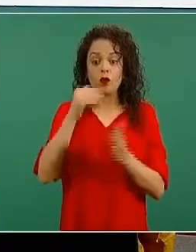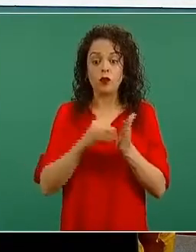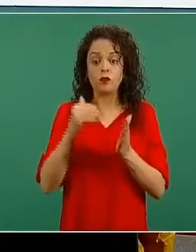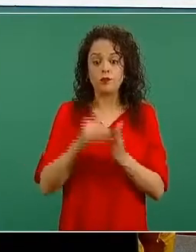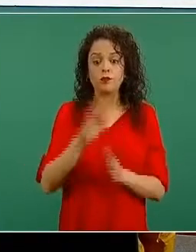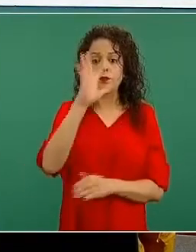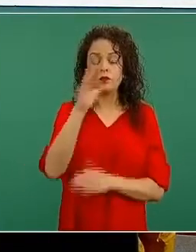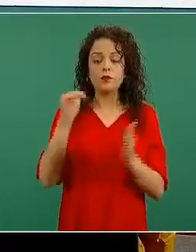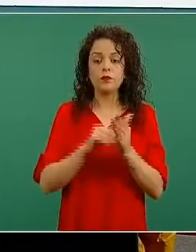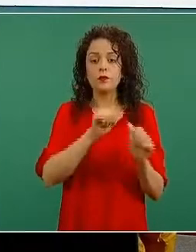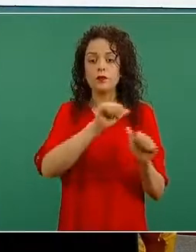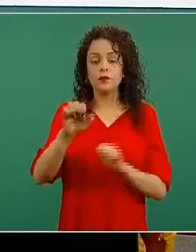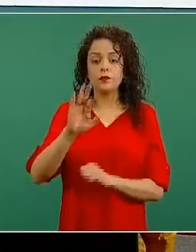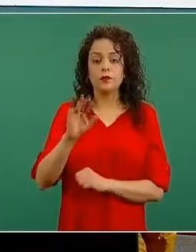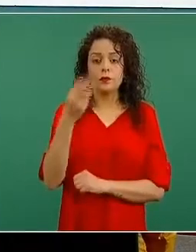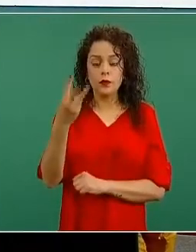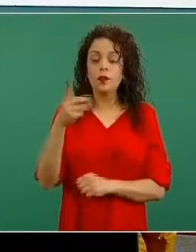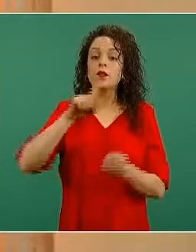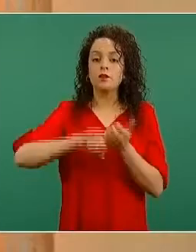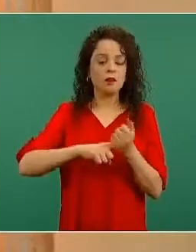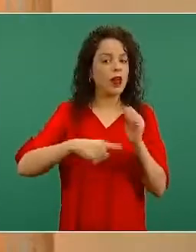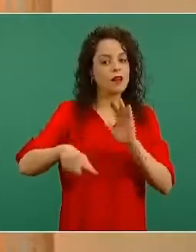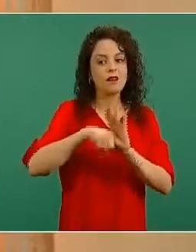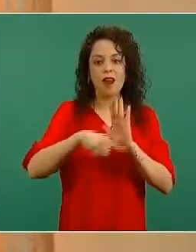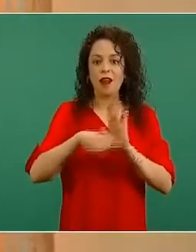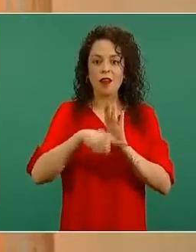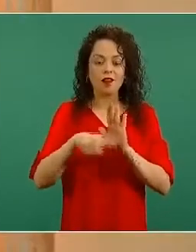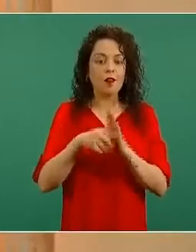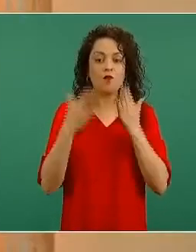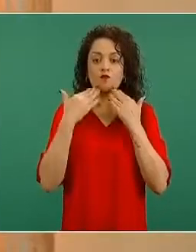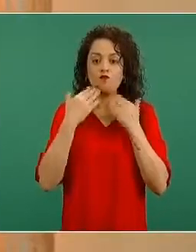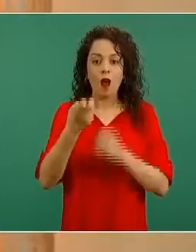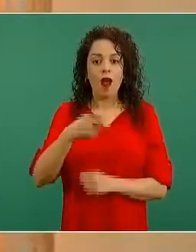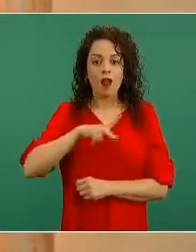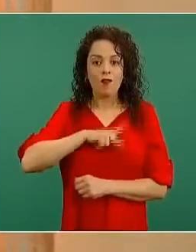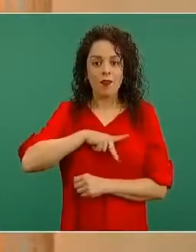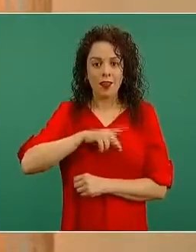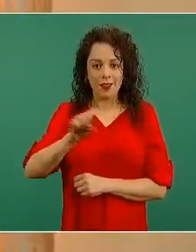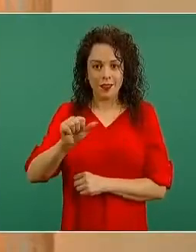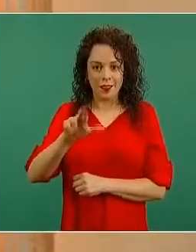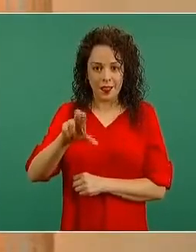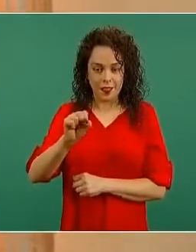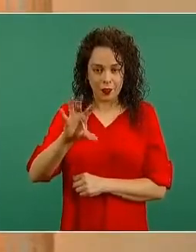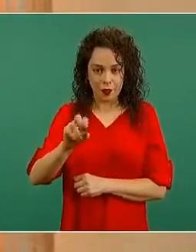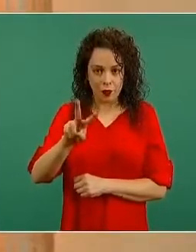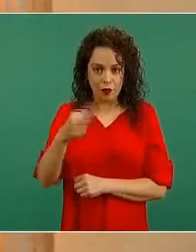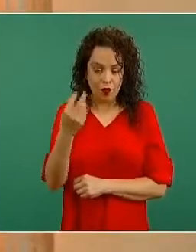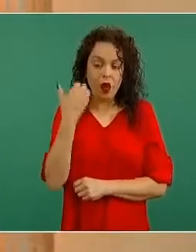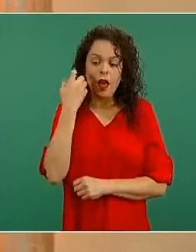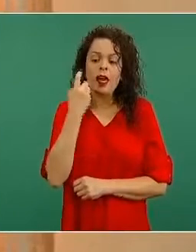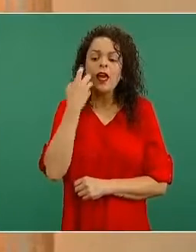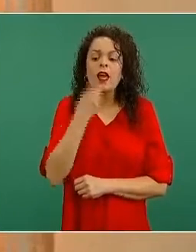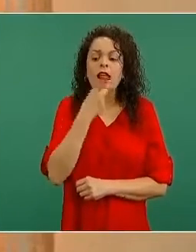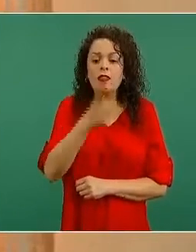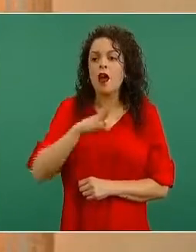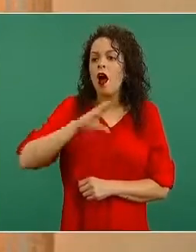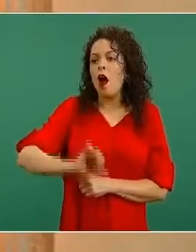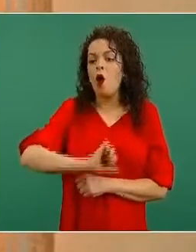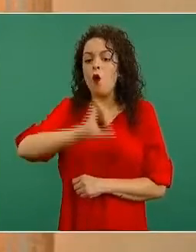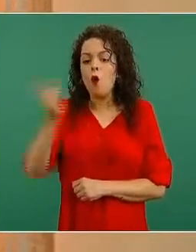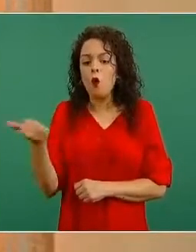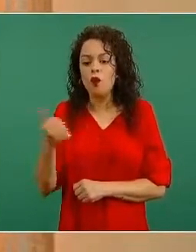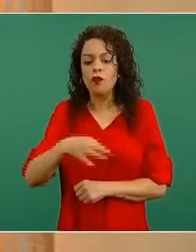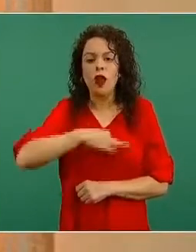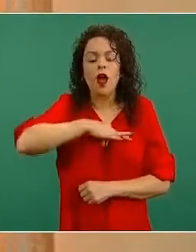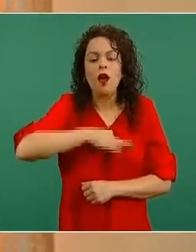2.050.653 han resultado con una prueba negativa al virus SARS-CoV-2. Eso quiere decir que tienen algún otro agente infeccioso que